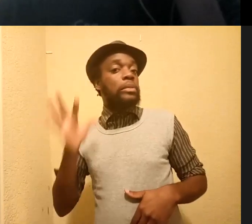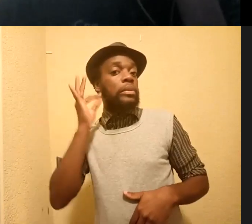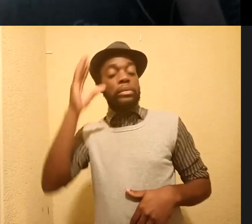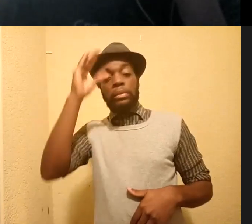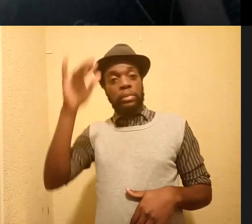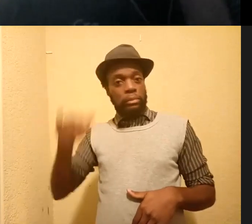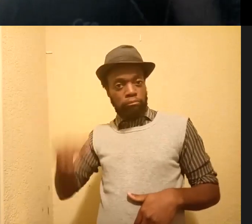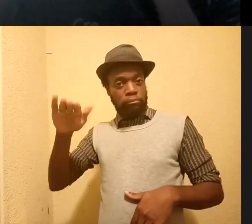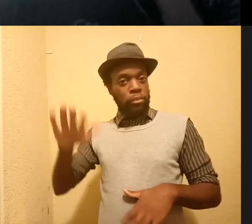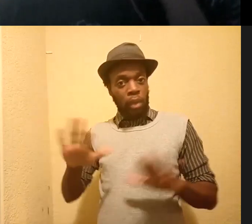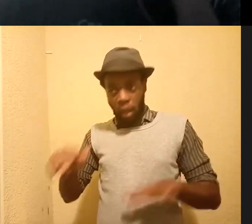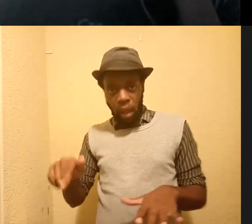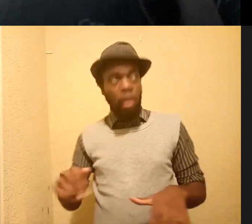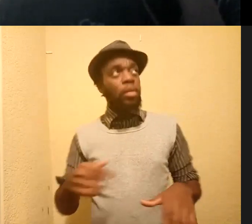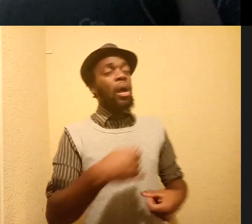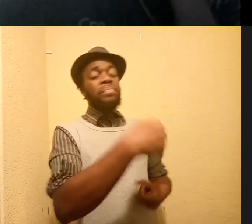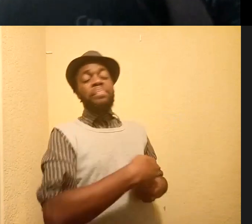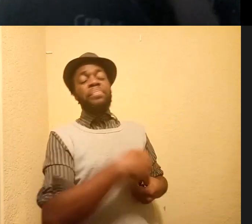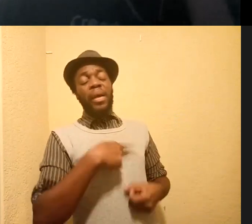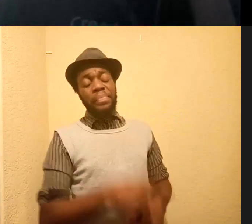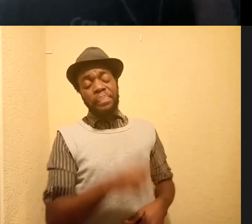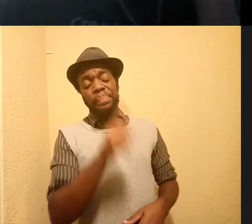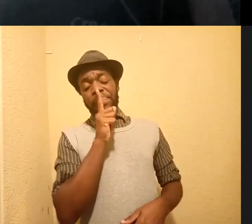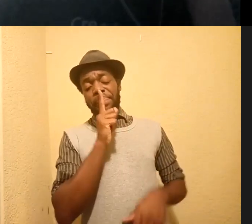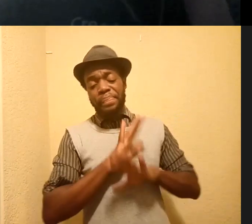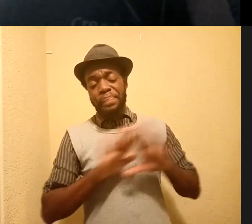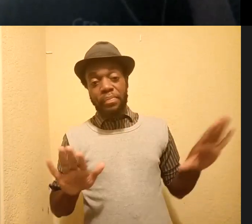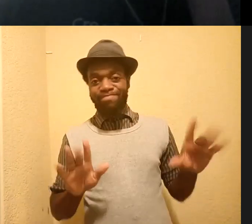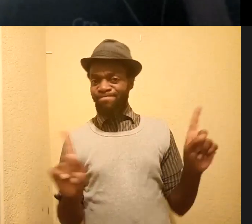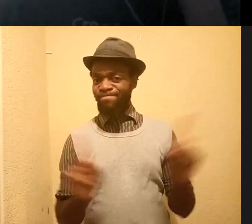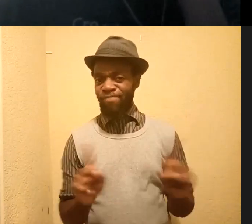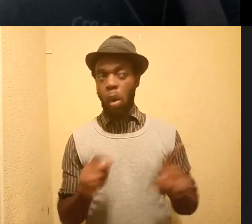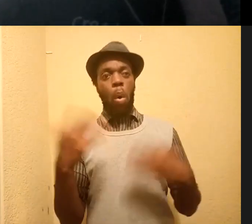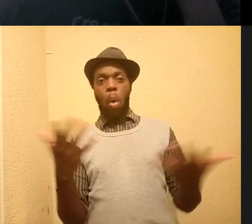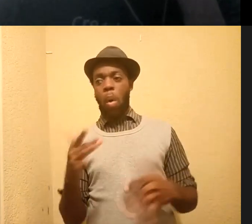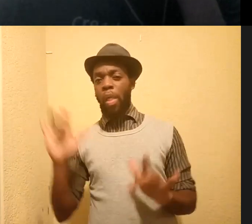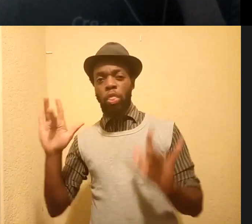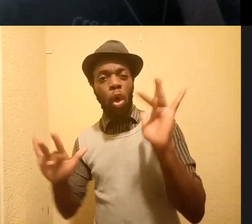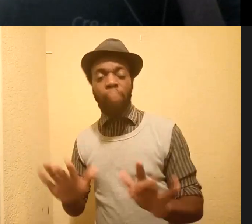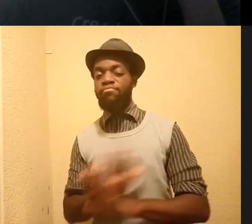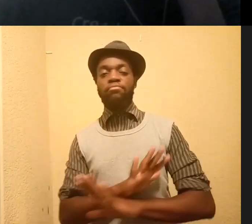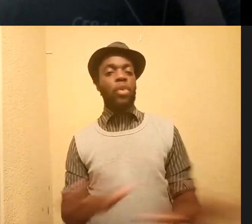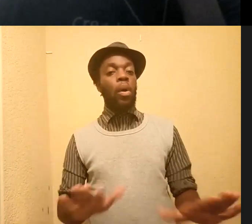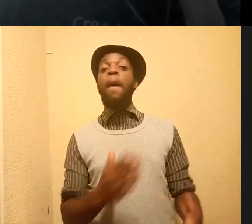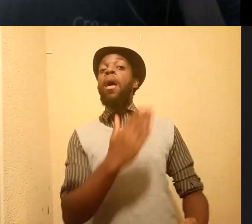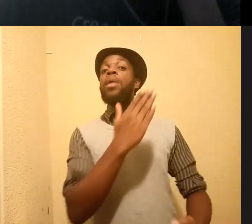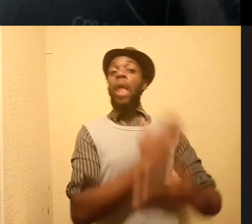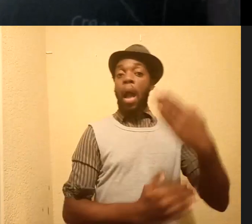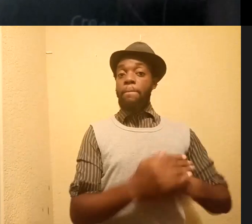sexual. Cualquiera sea el caso, cualquiera sea la discapacidad, nadie tiene derecho a tocar tu